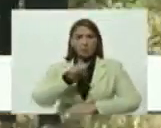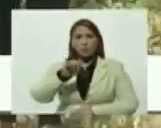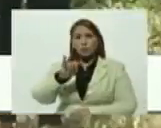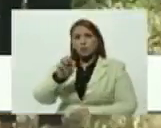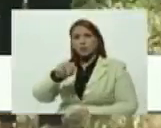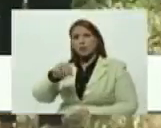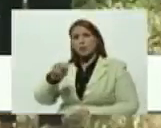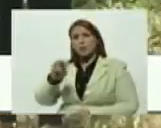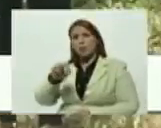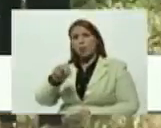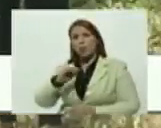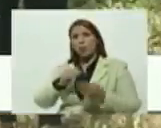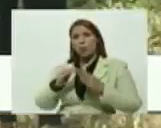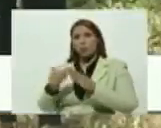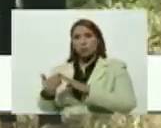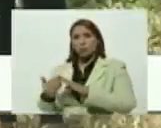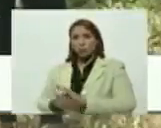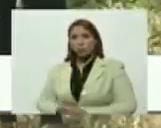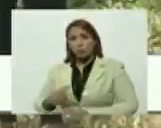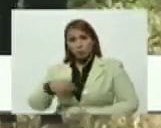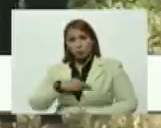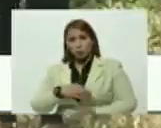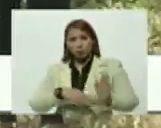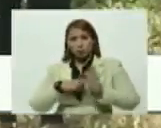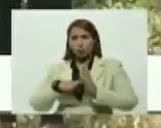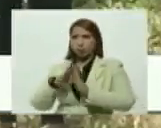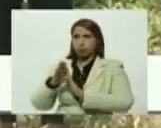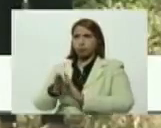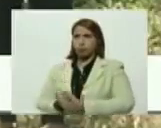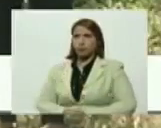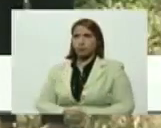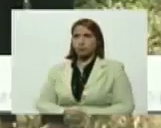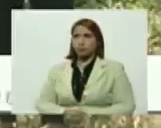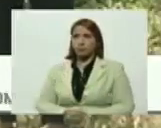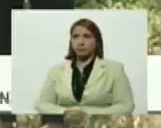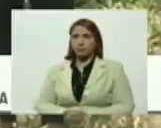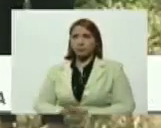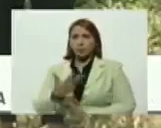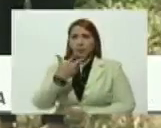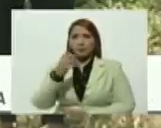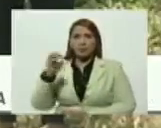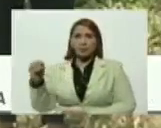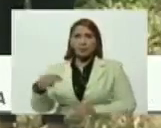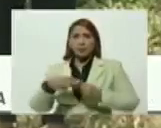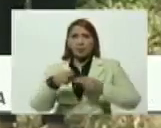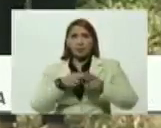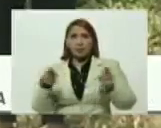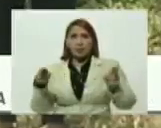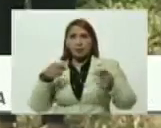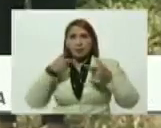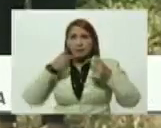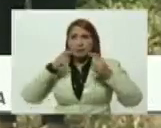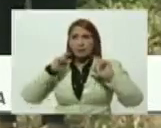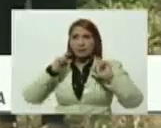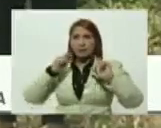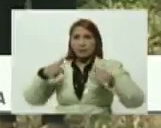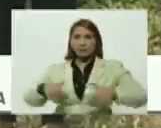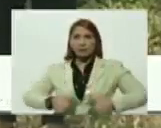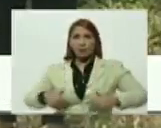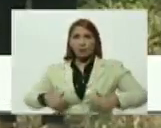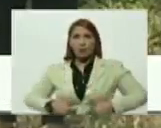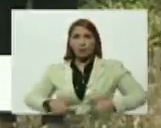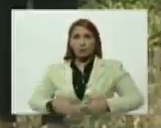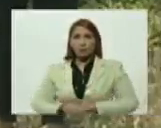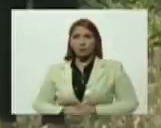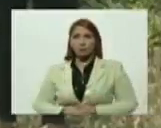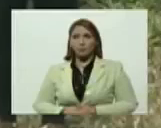Planas, en la comuna El Maizal, pues estamos desarrollando una siembra de 300 hectáreas de maíz con esfuerzo de comuneros y comuneras